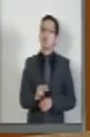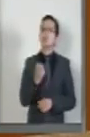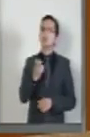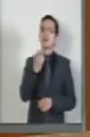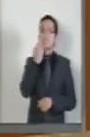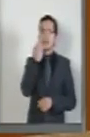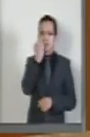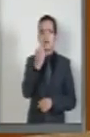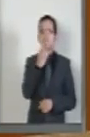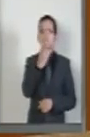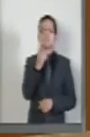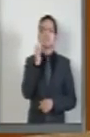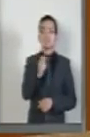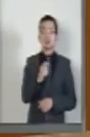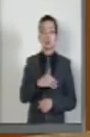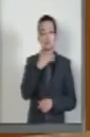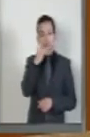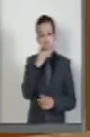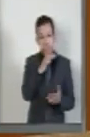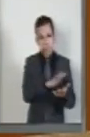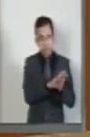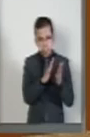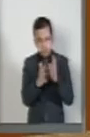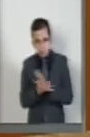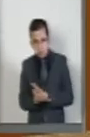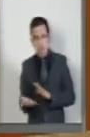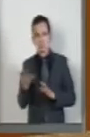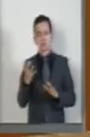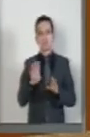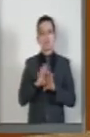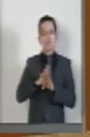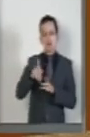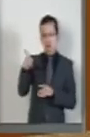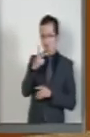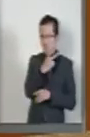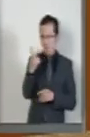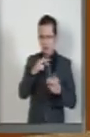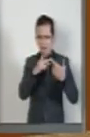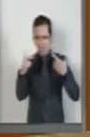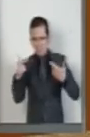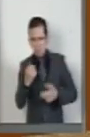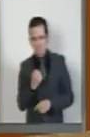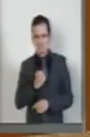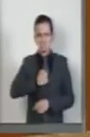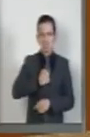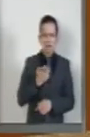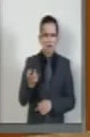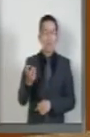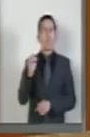la corrupción, el soborno, los conflictos de interés, el enriquecimiento no